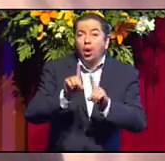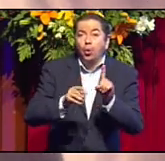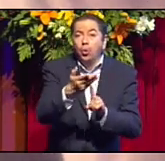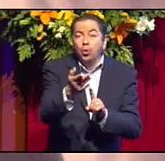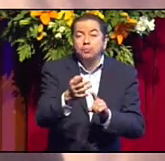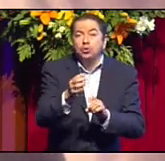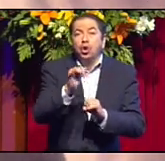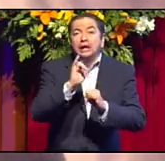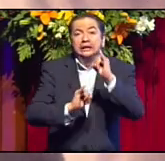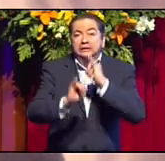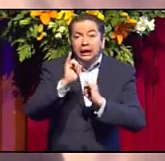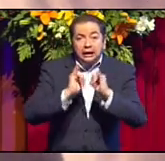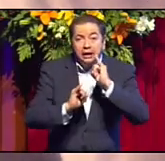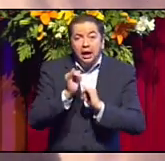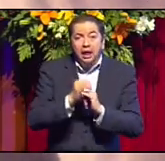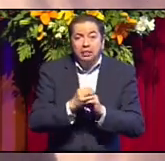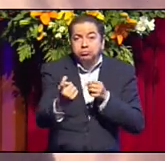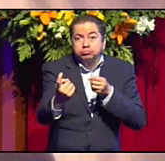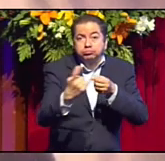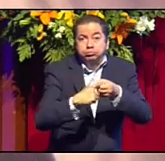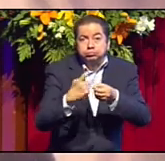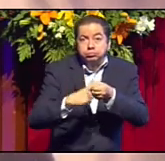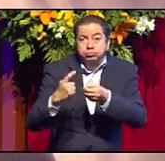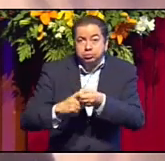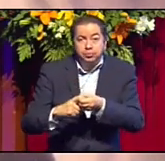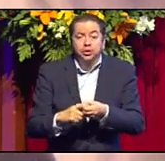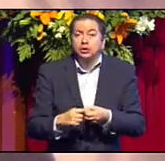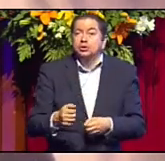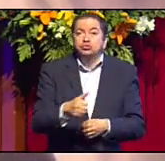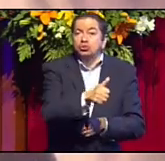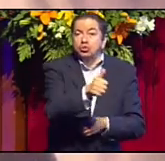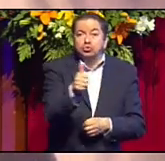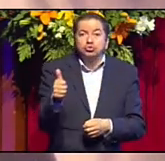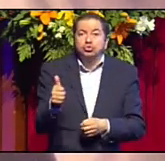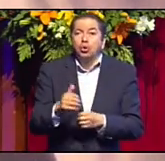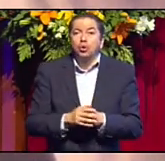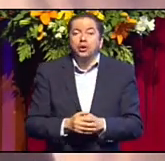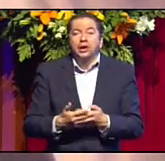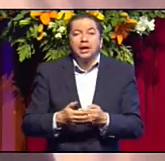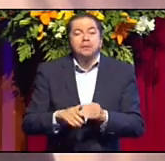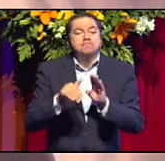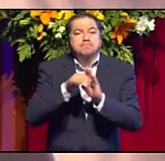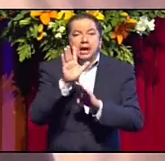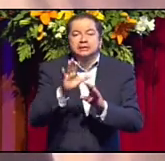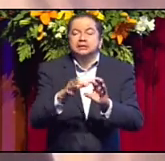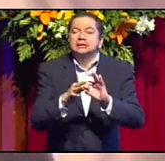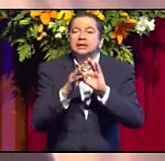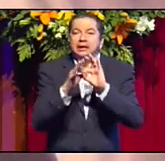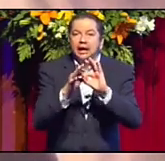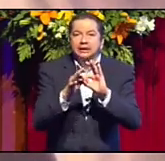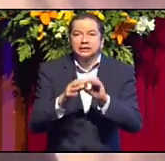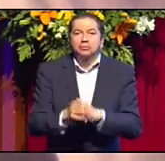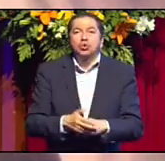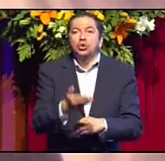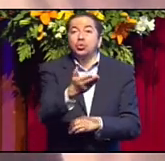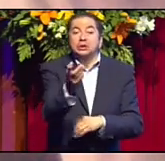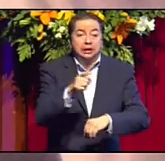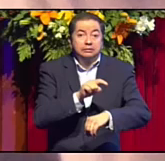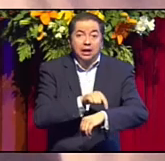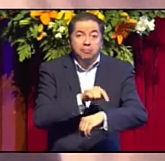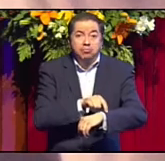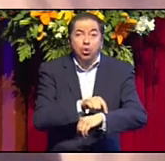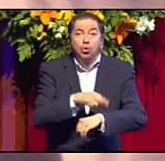vía online en este momento se están conectando, a todos ellos darle el mayor de los agradecimientos por destinar un rato de su